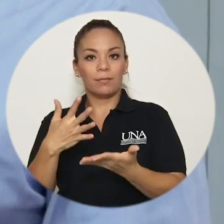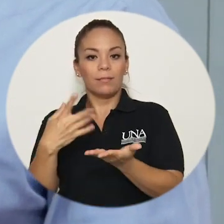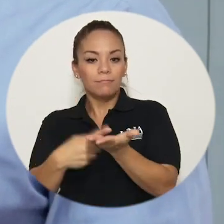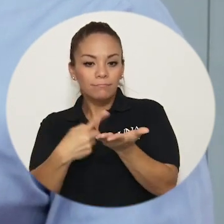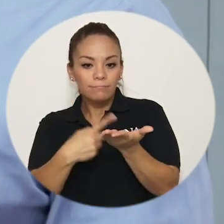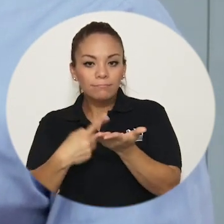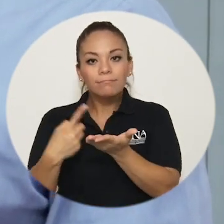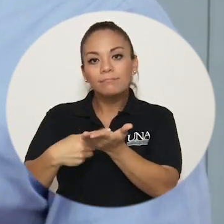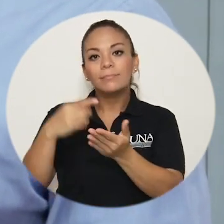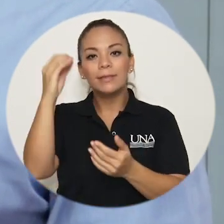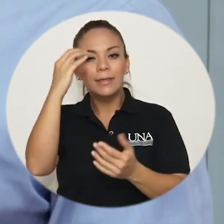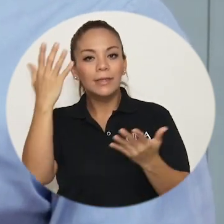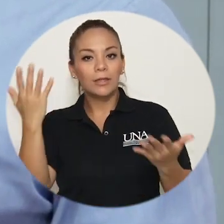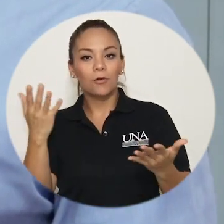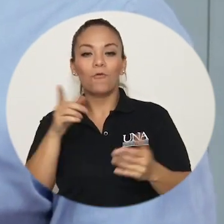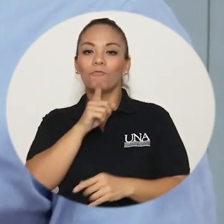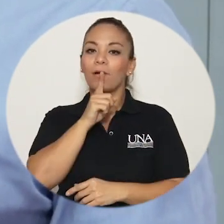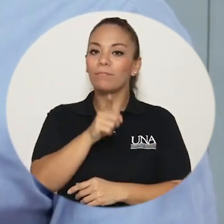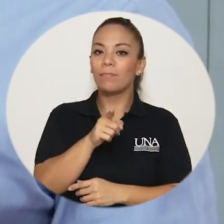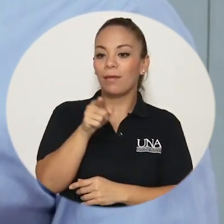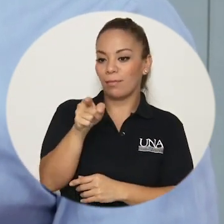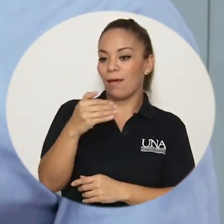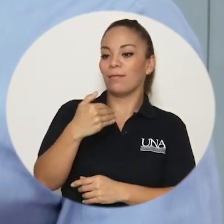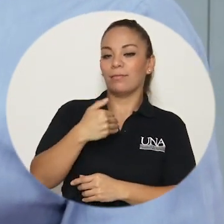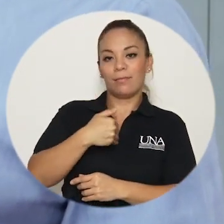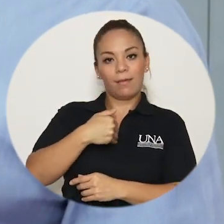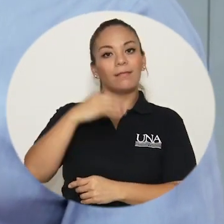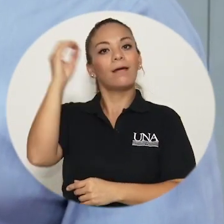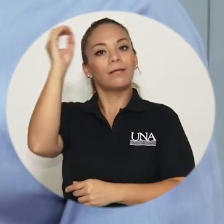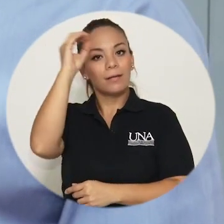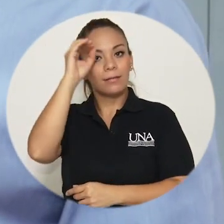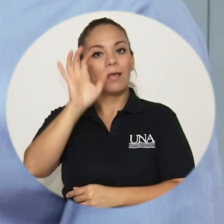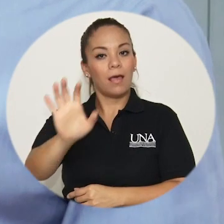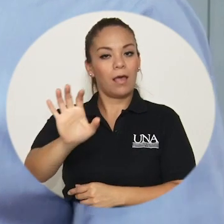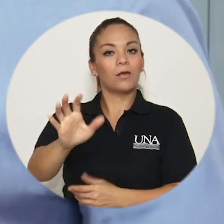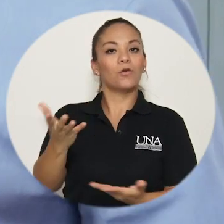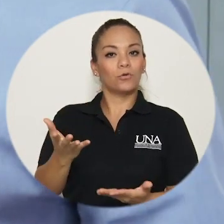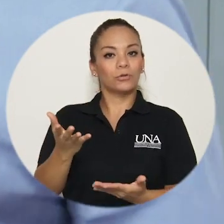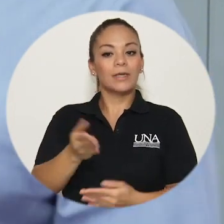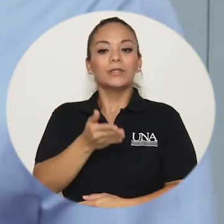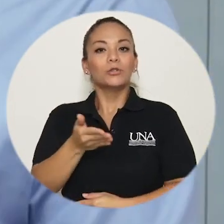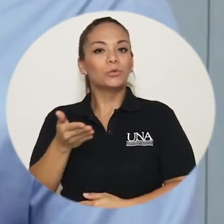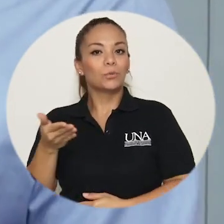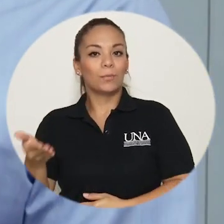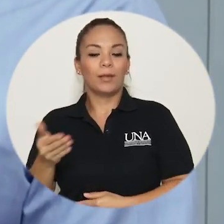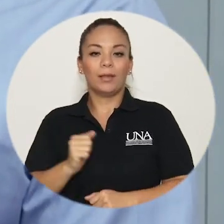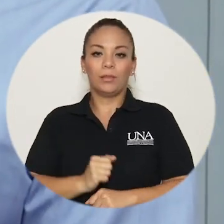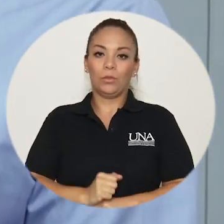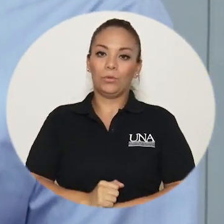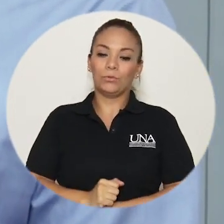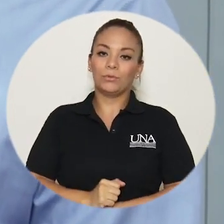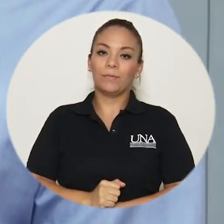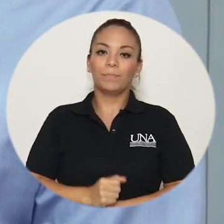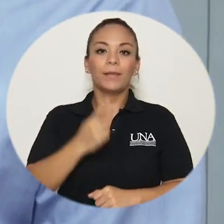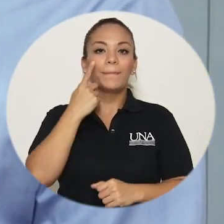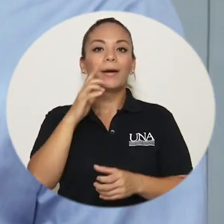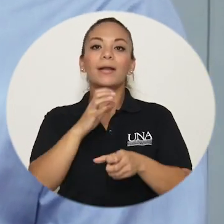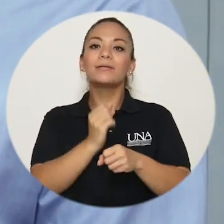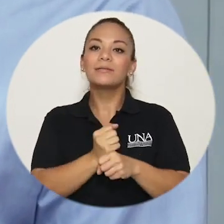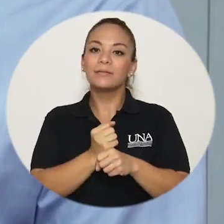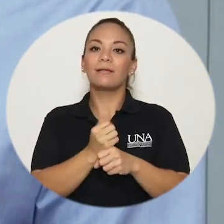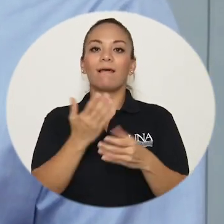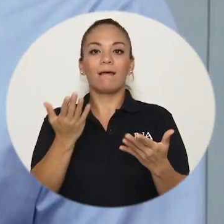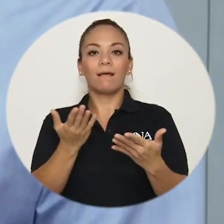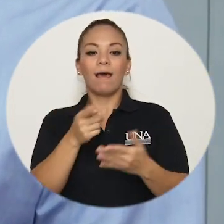realidad SAN, en donde verdaderamente tenga criterios e instrumentos, ¿verdad?, para